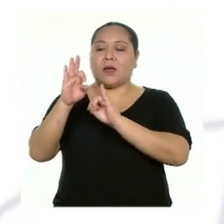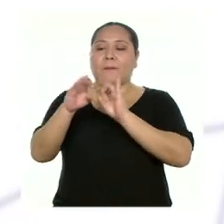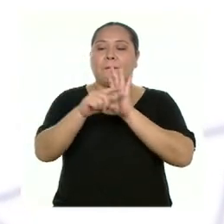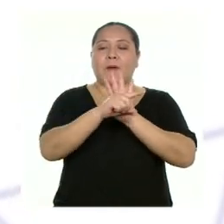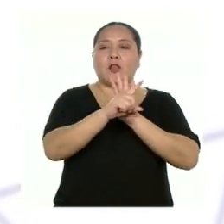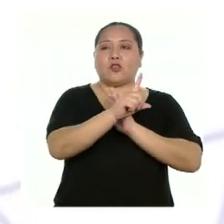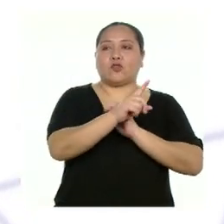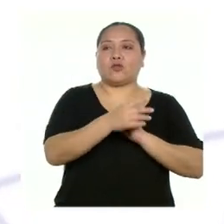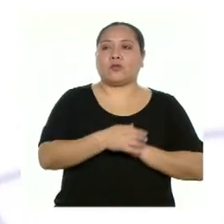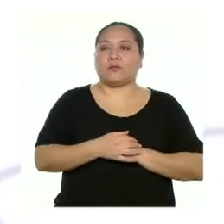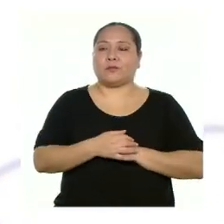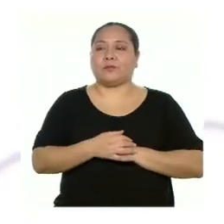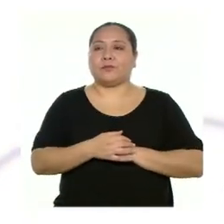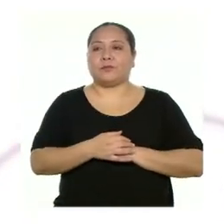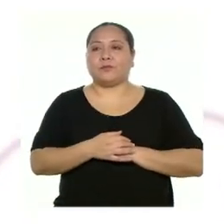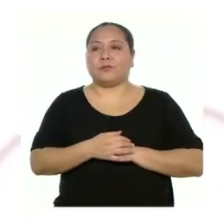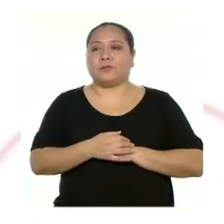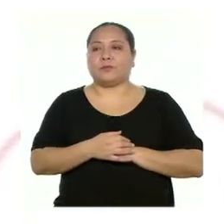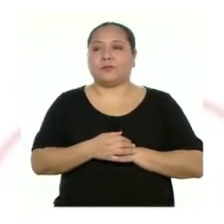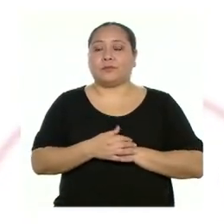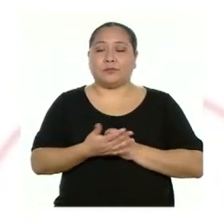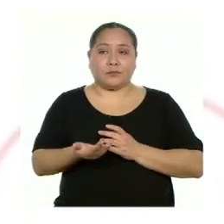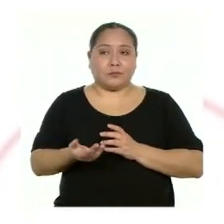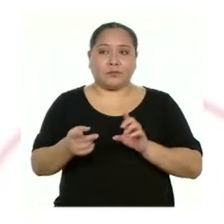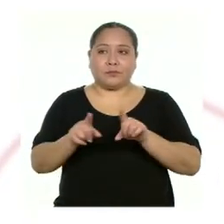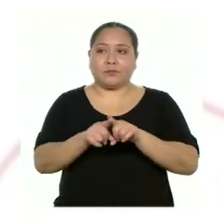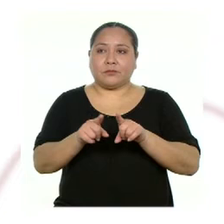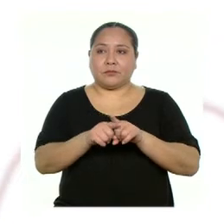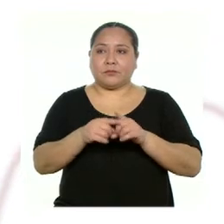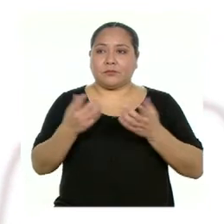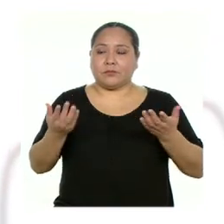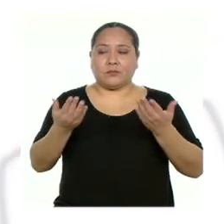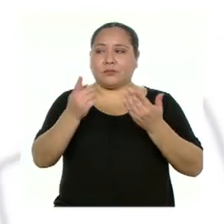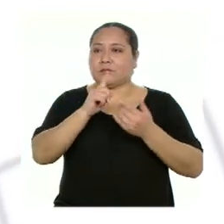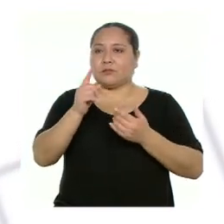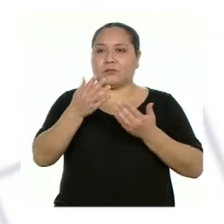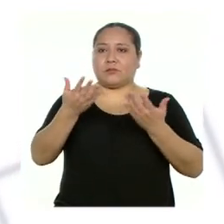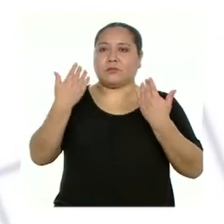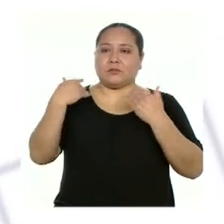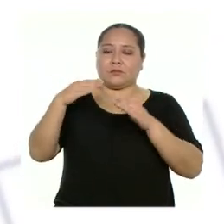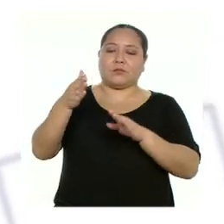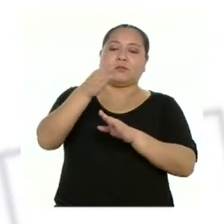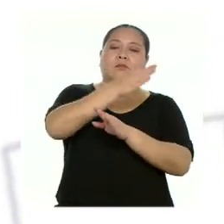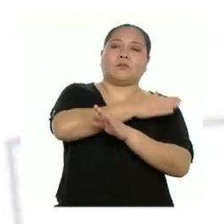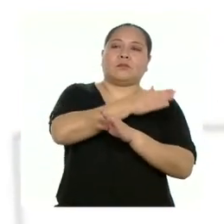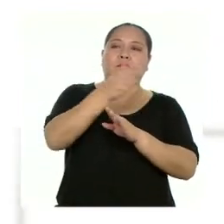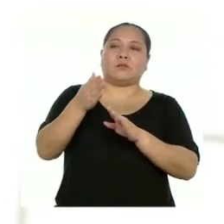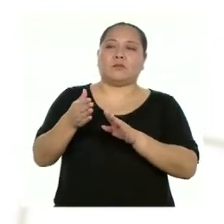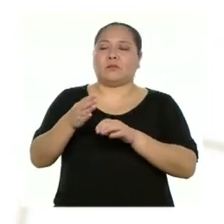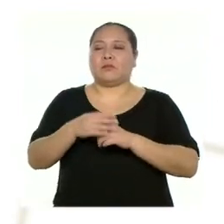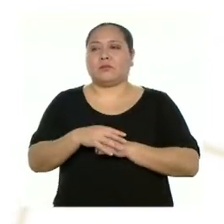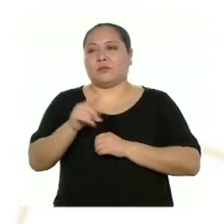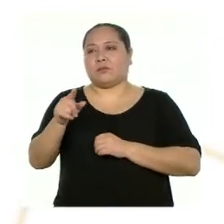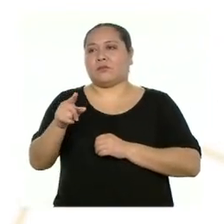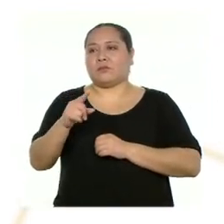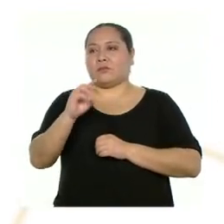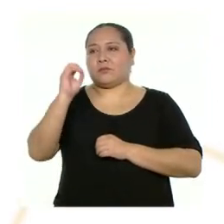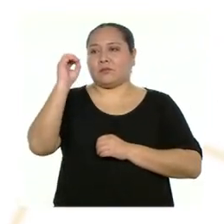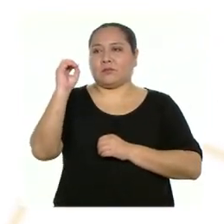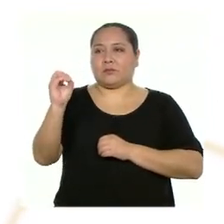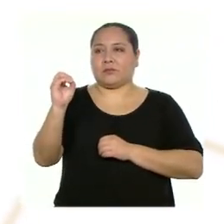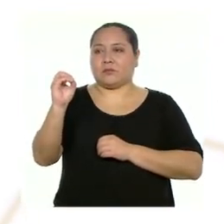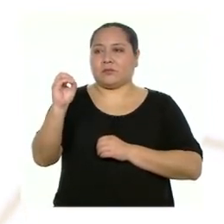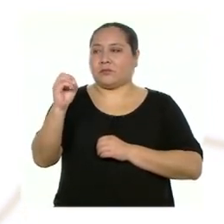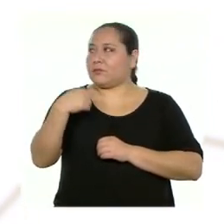a la frecuencia del intervalo anterior. Y, como no hay intervalo anterior a ese intervalo, la frecuencia se considera 0, ¿o